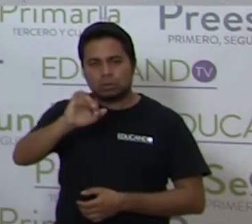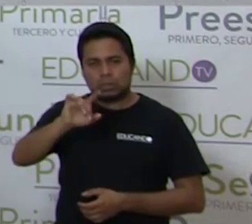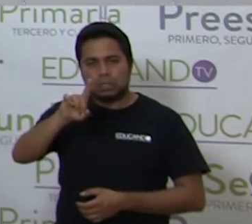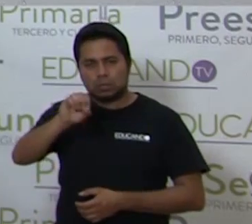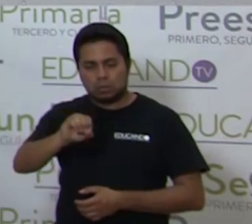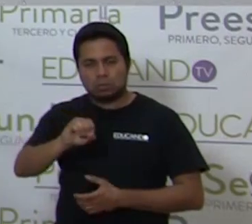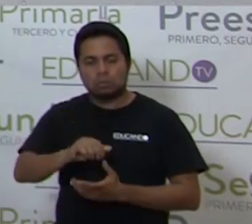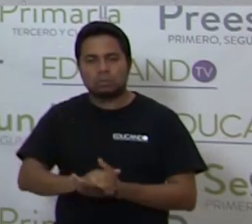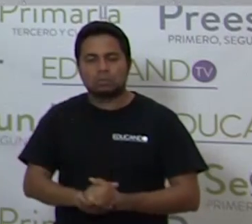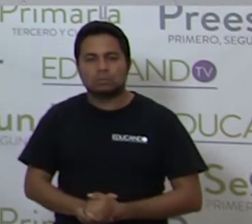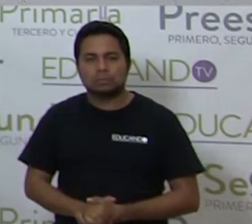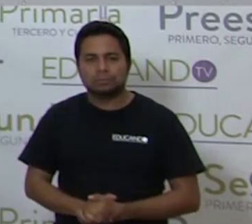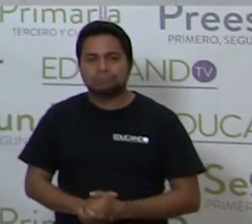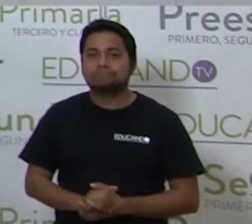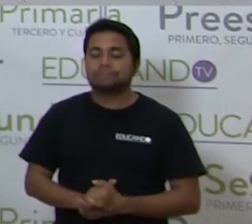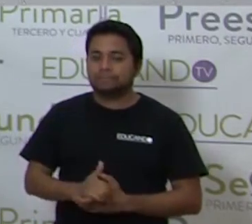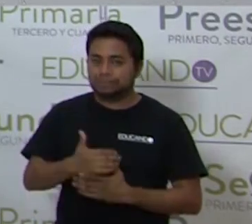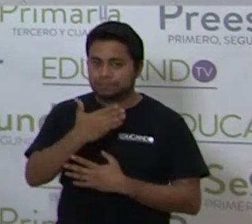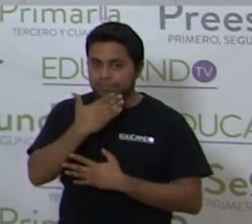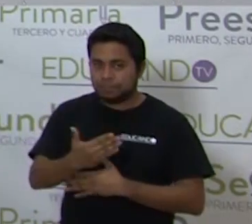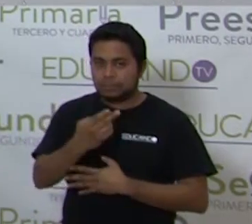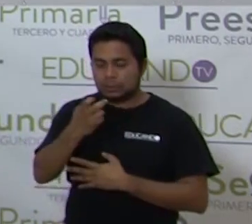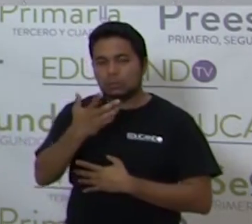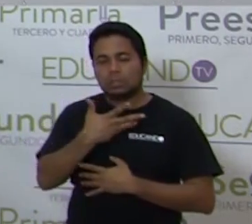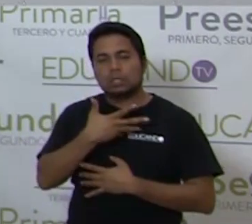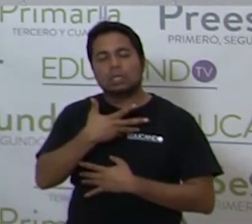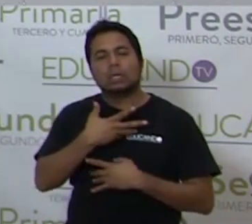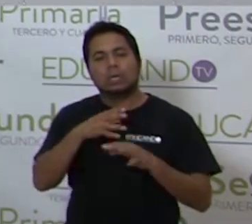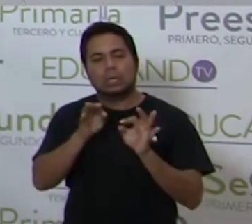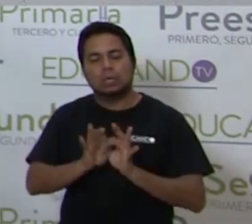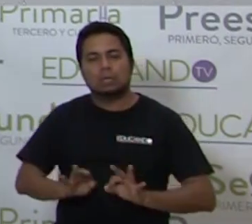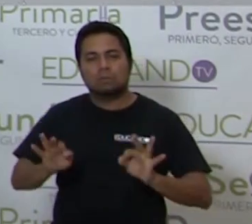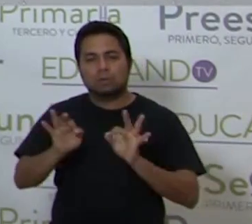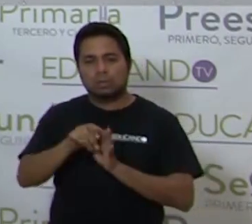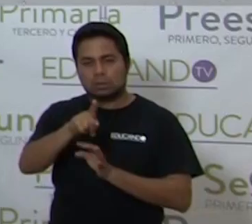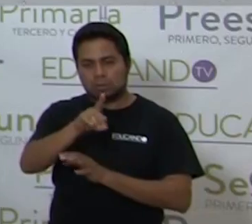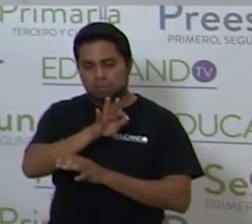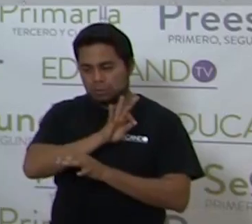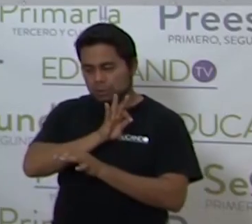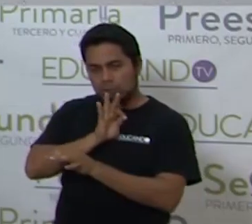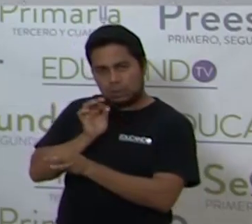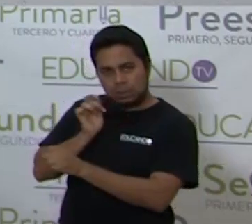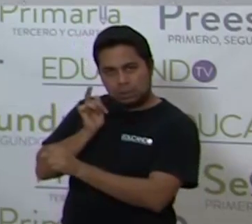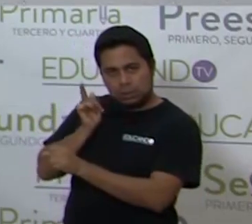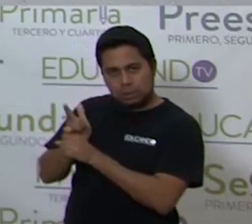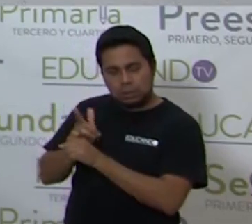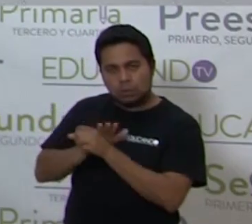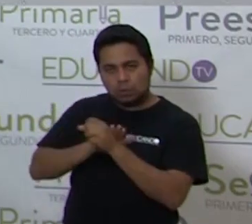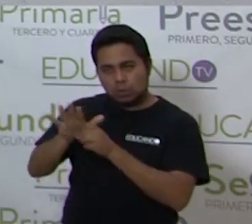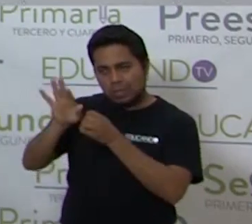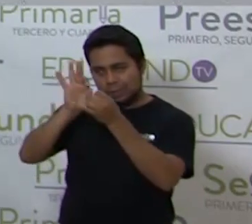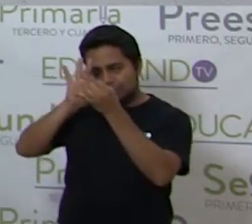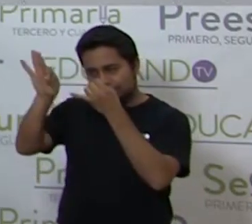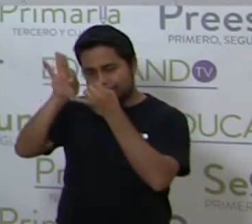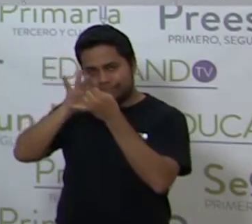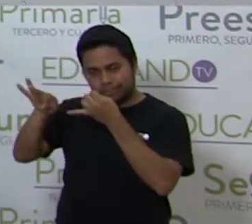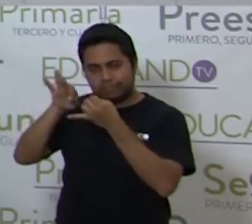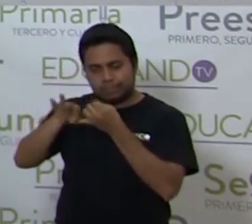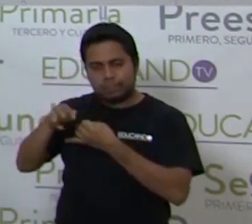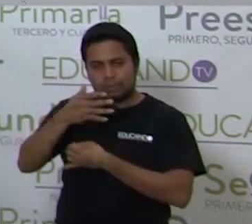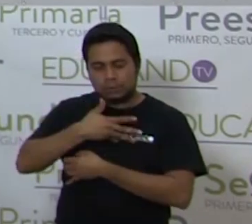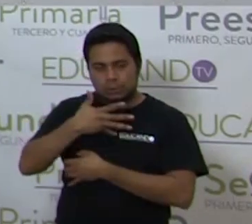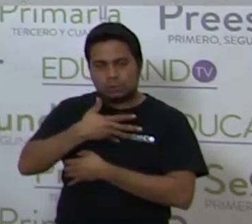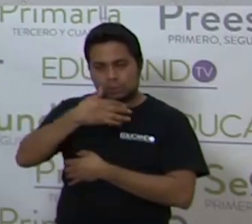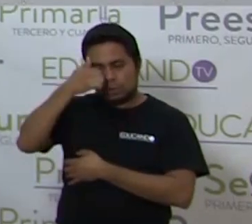Cocido. Bien. Es muy importante que tú puedas identificar la terminación de